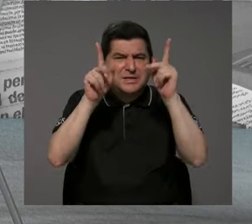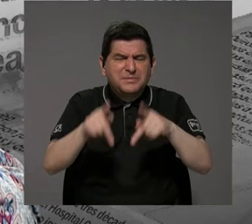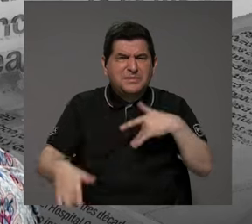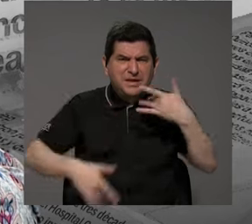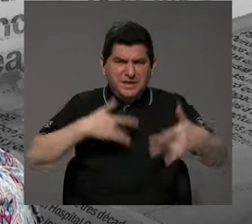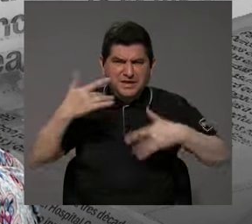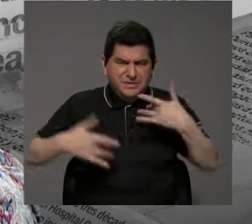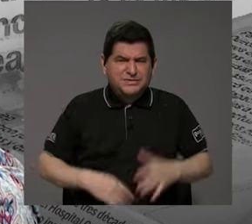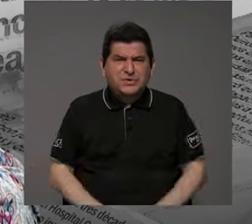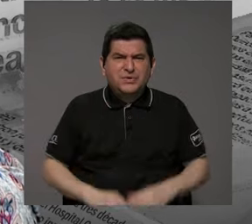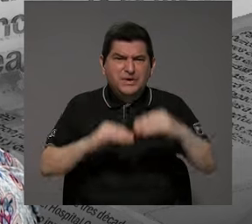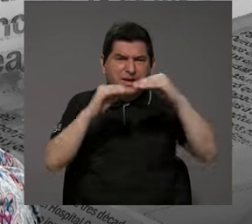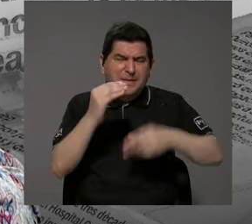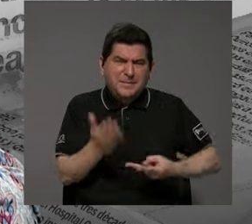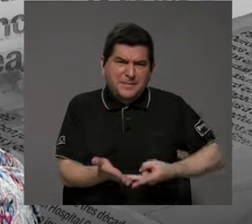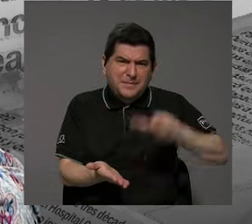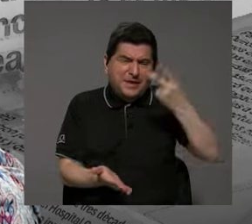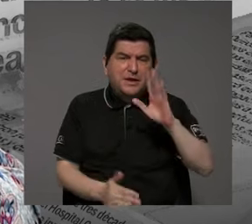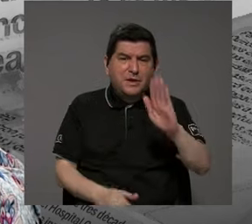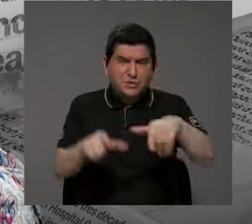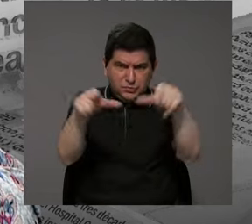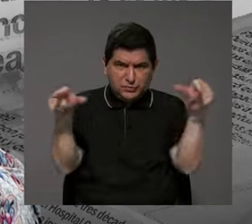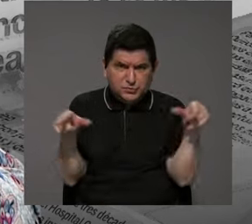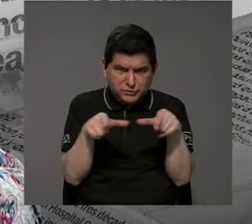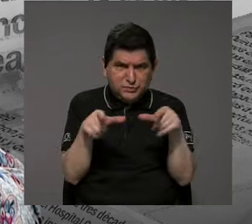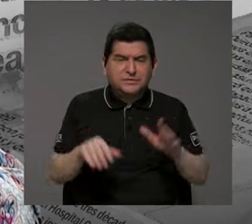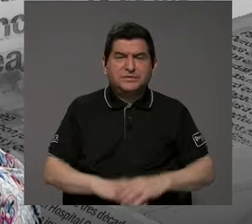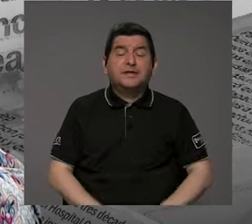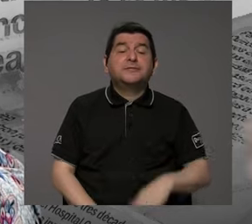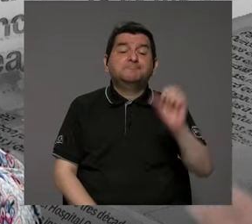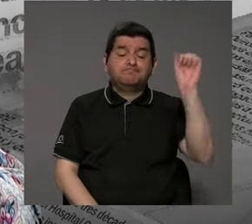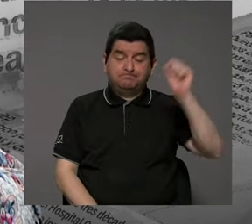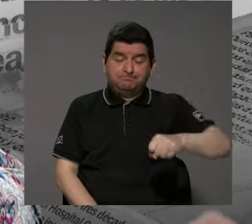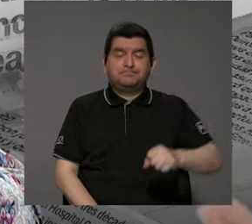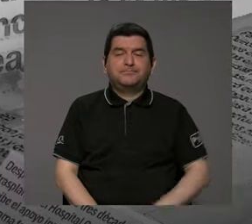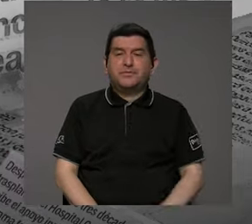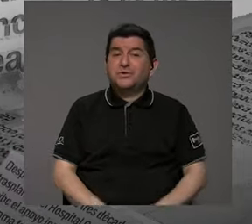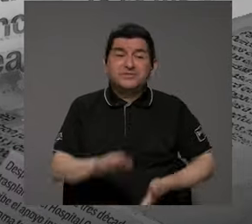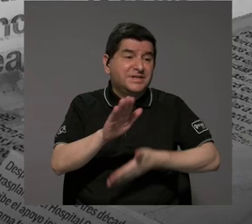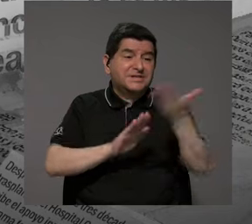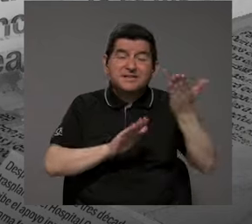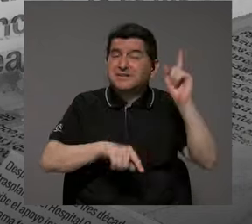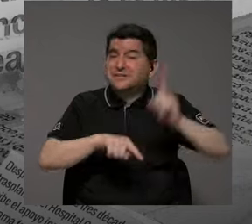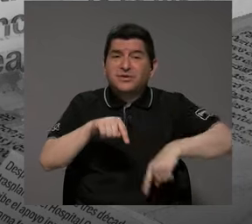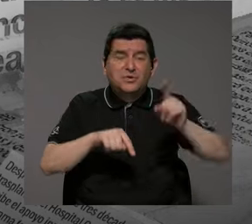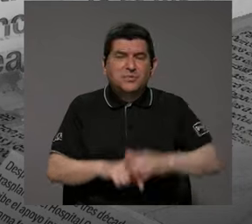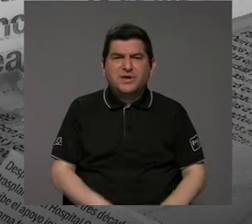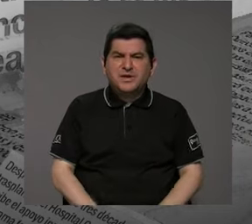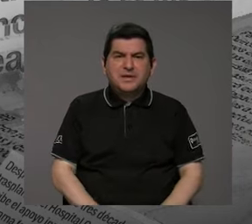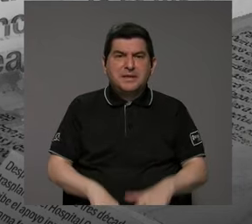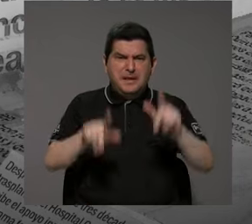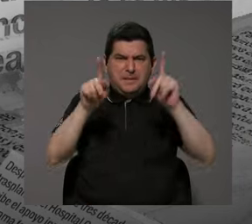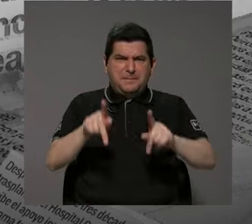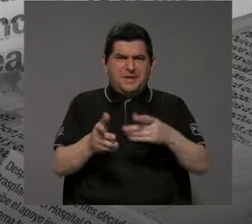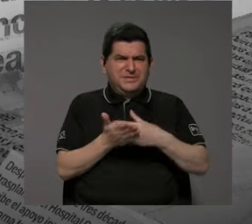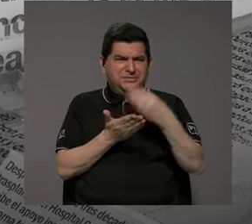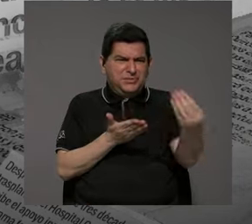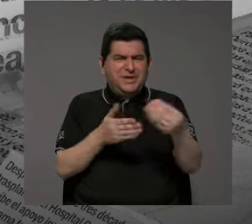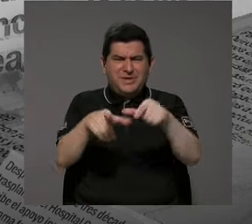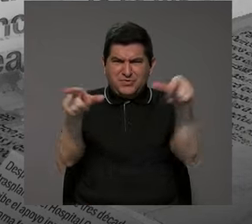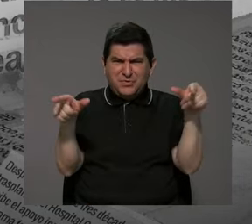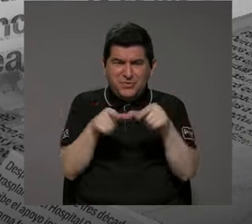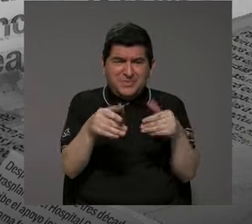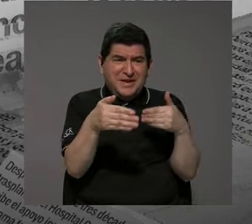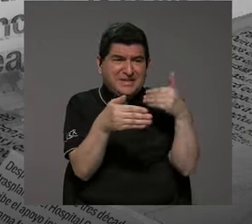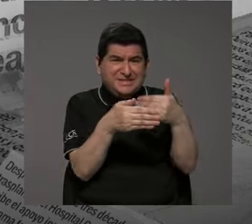siente que se desvalorizado su propiedad exactamente Entonces no se pueden ir porque quién en su sano juicio compraría una propiedad